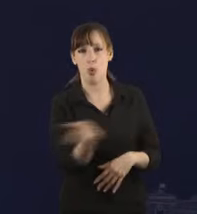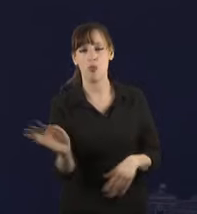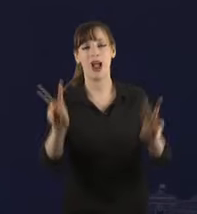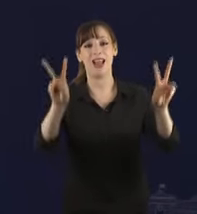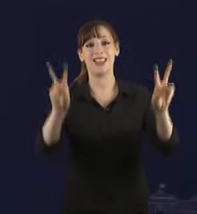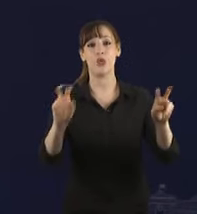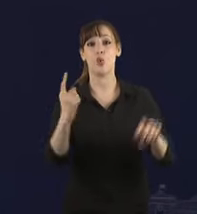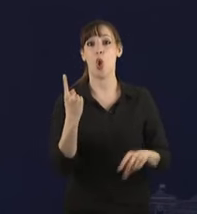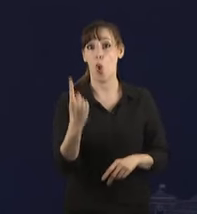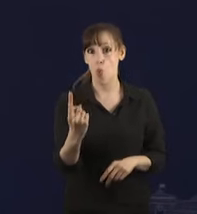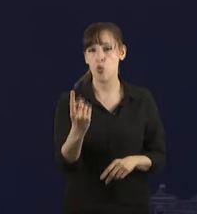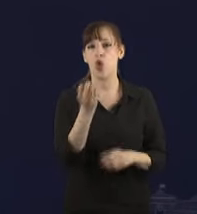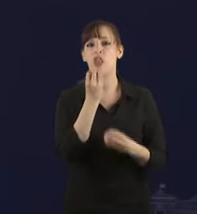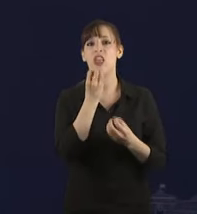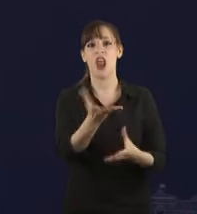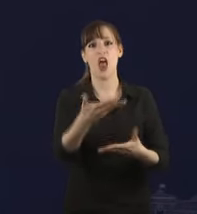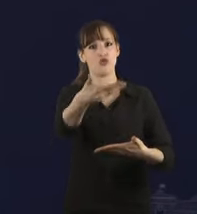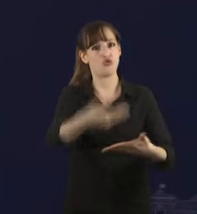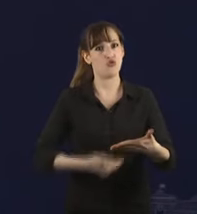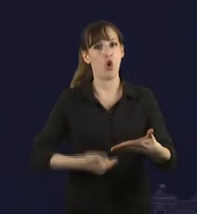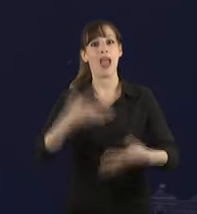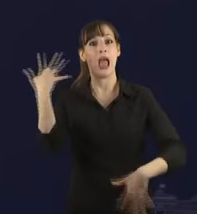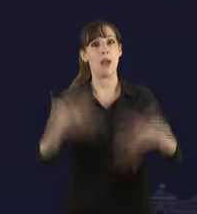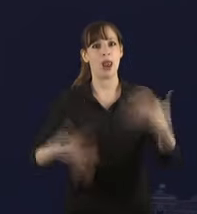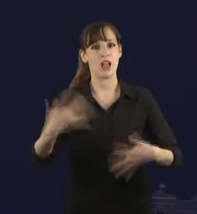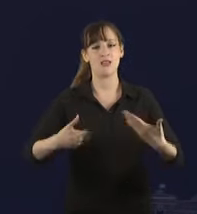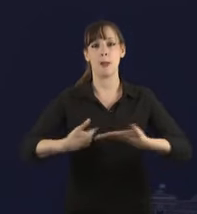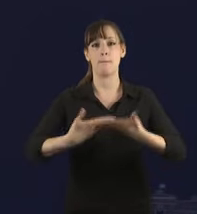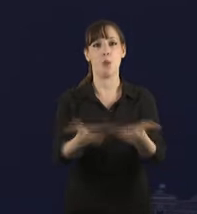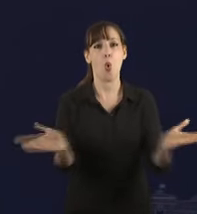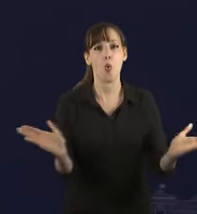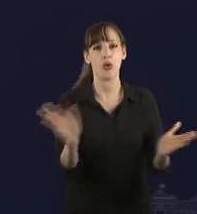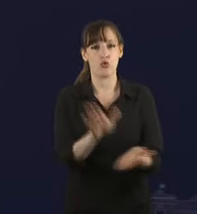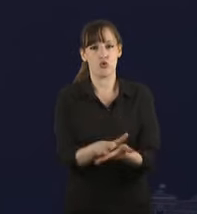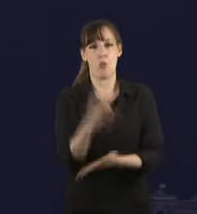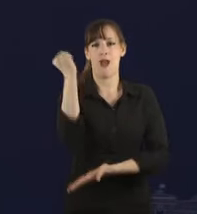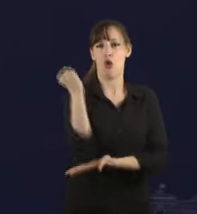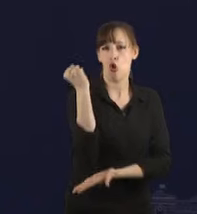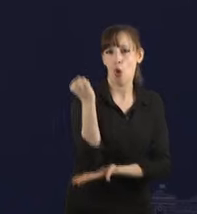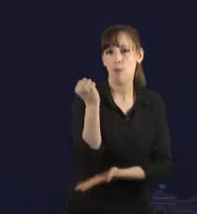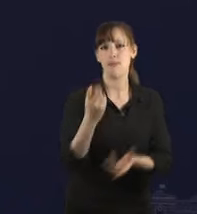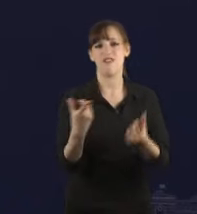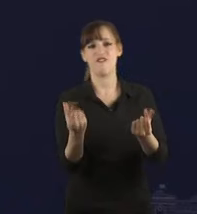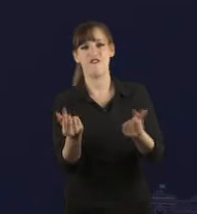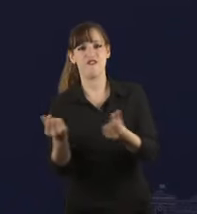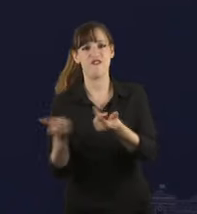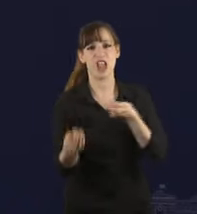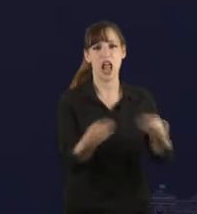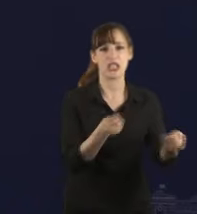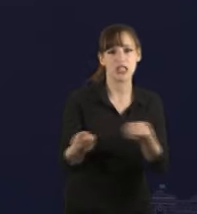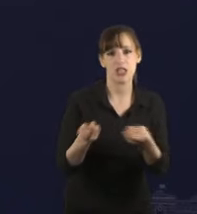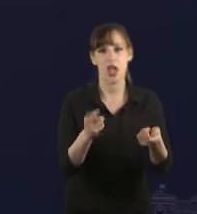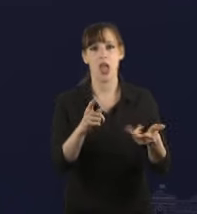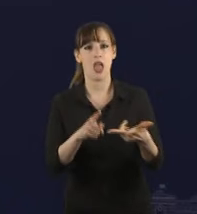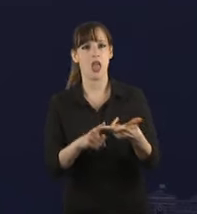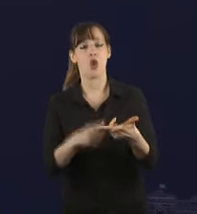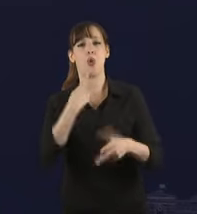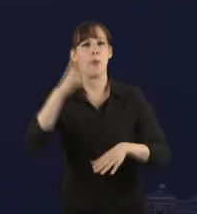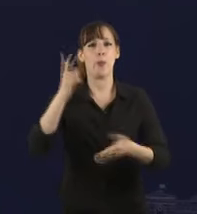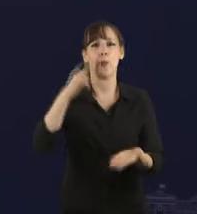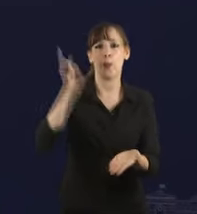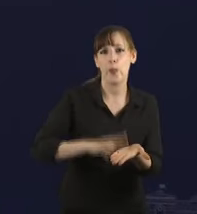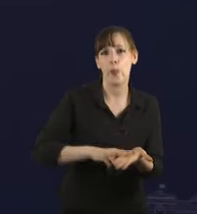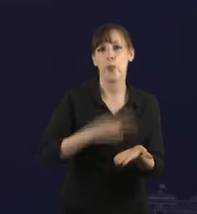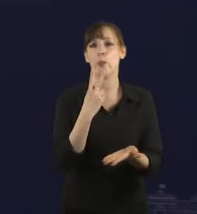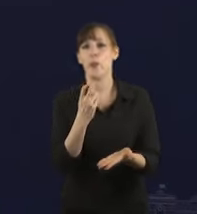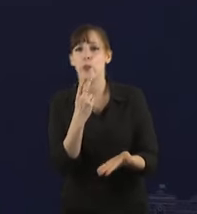emergencia pública declárese la emergencia pública en materia económica financiera fiscal administrativa previsional tarifaria energética